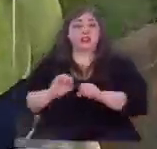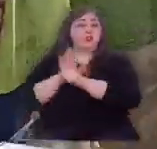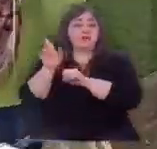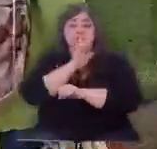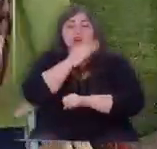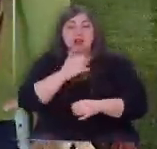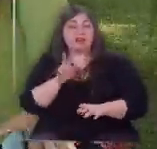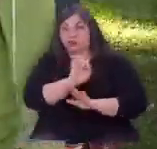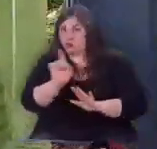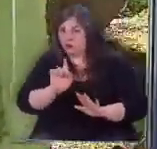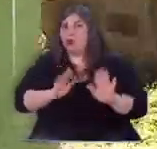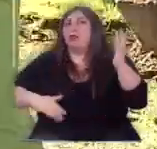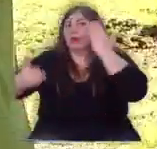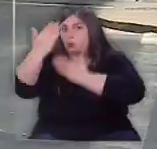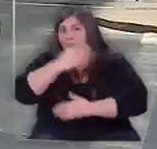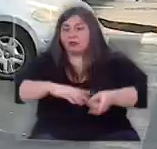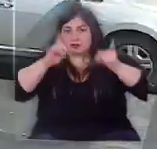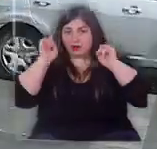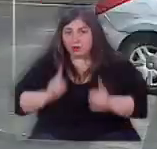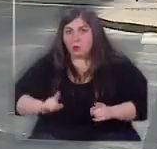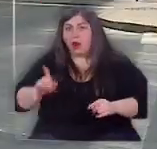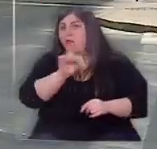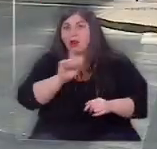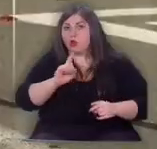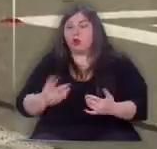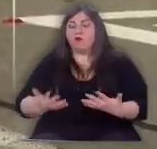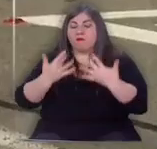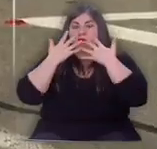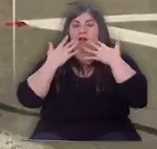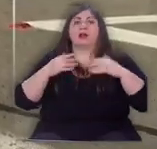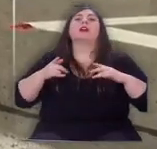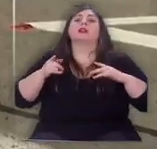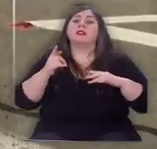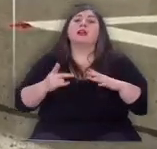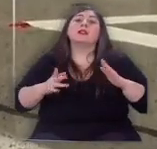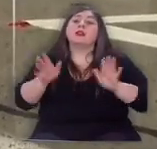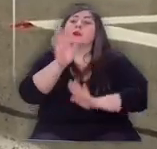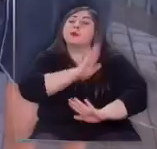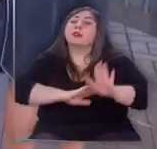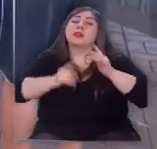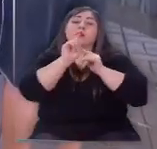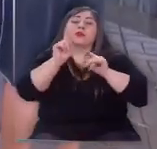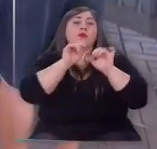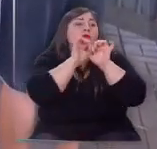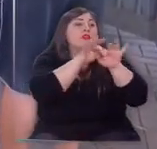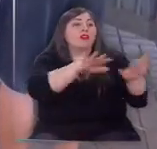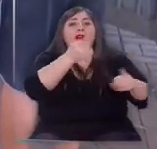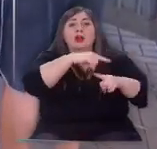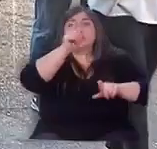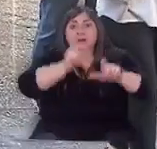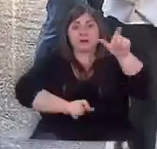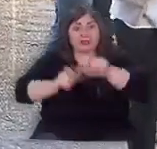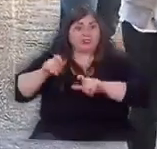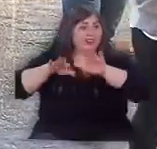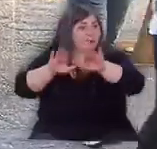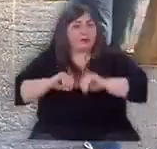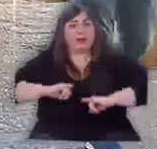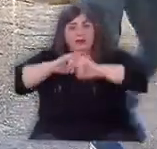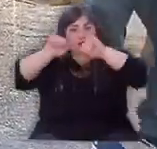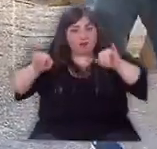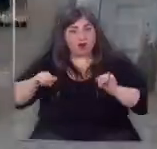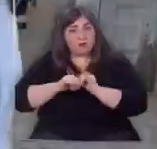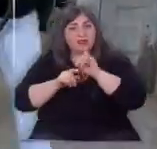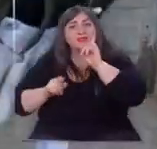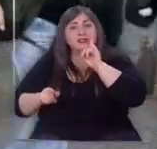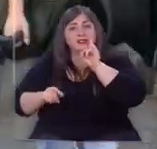que cuidarse de no infectarse y tienen que cuidarse de no infectar a otros de la misma manera que tiene